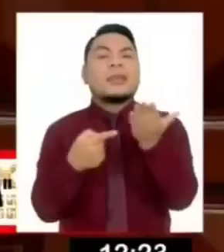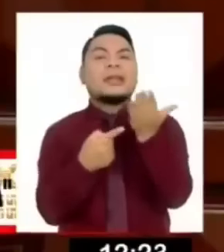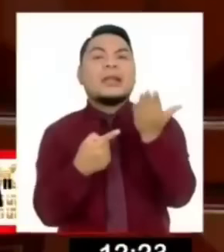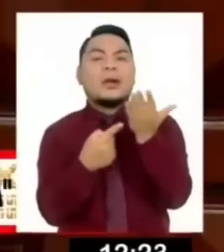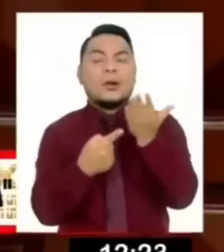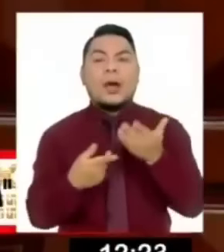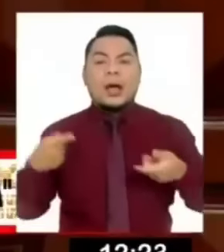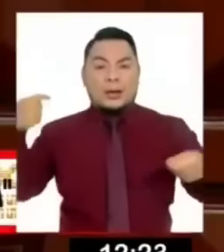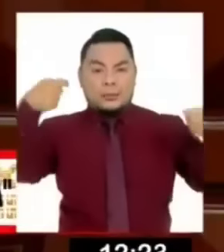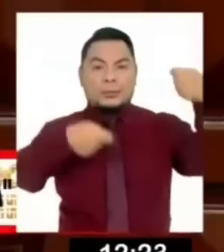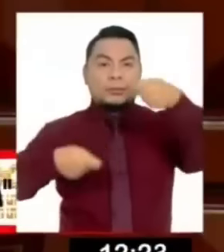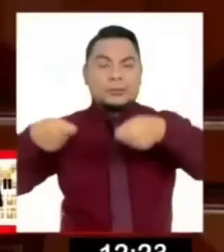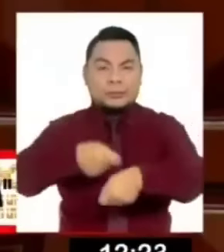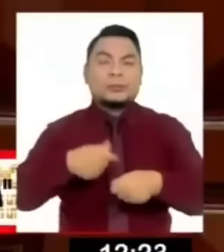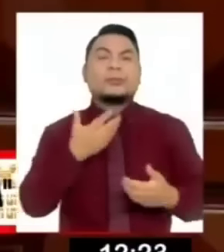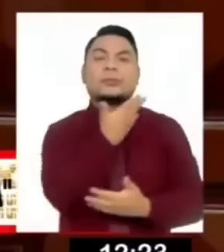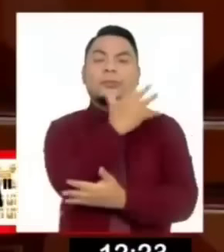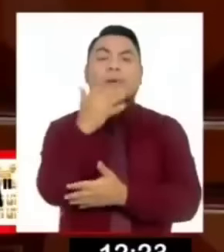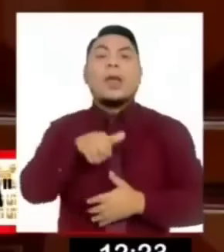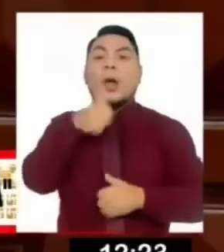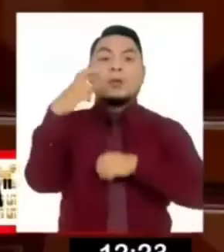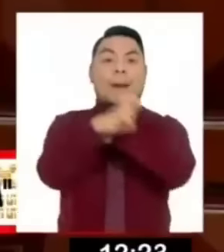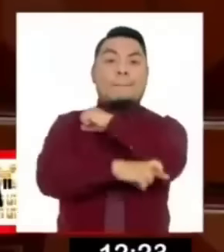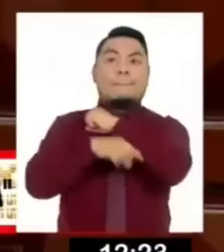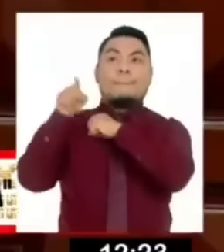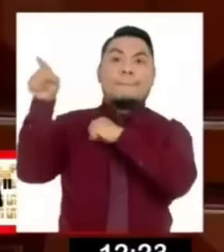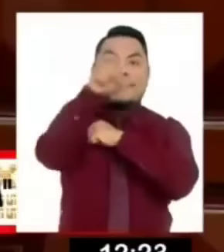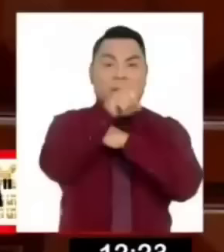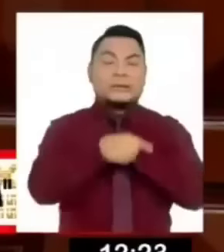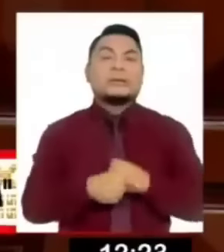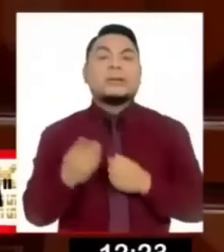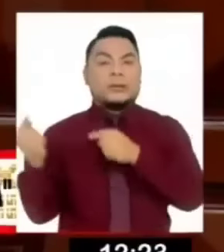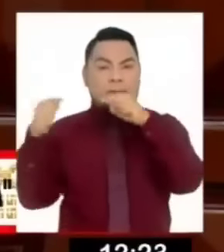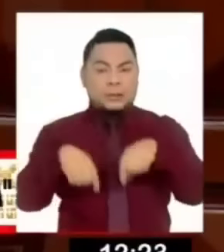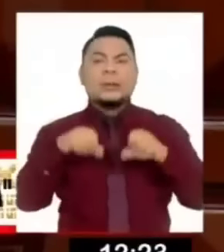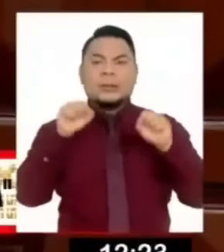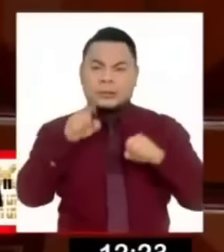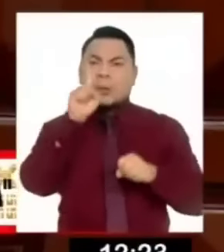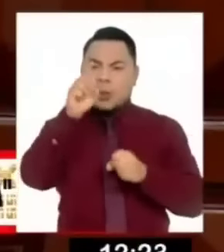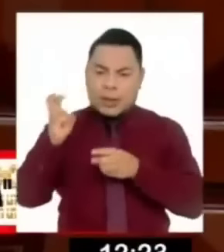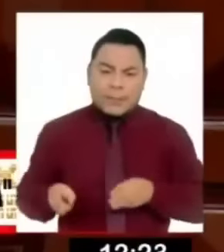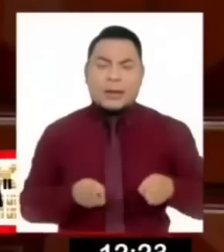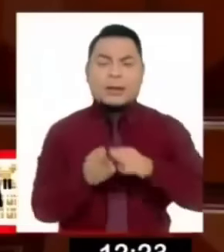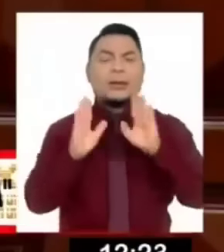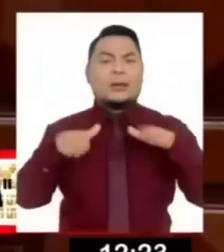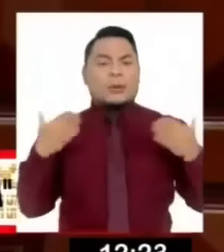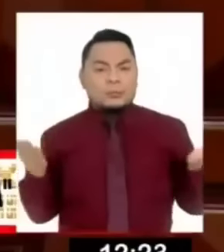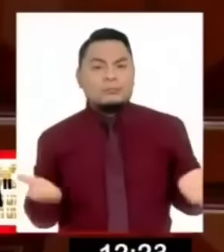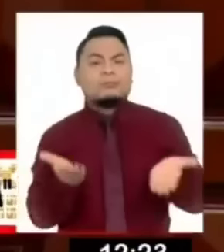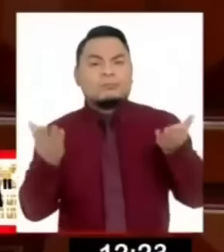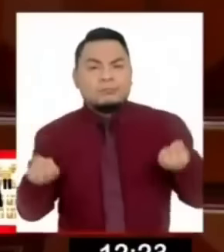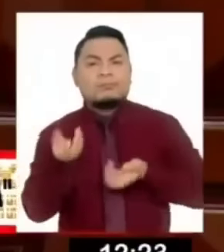la inversión foránea, extranjera o extrarregional es un medio para